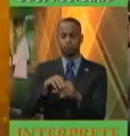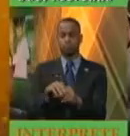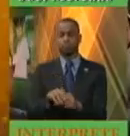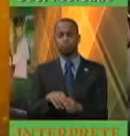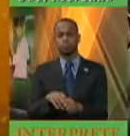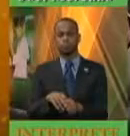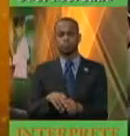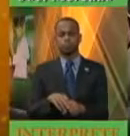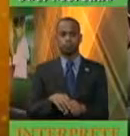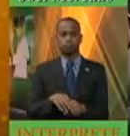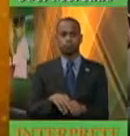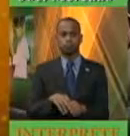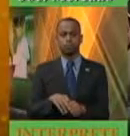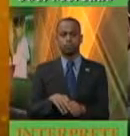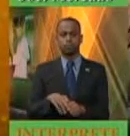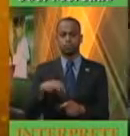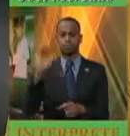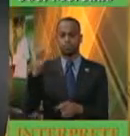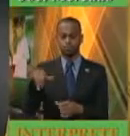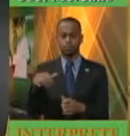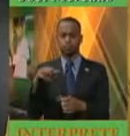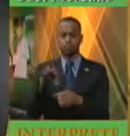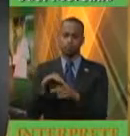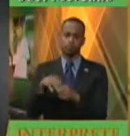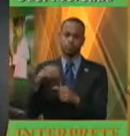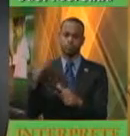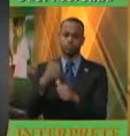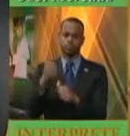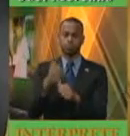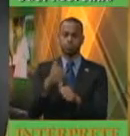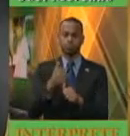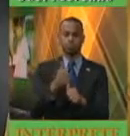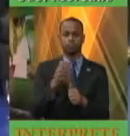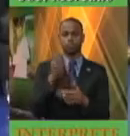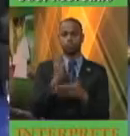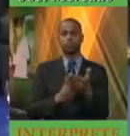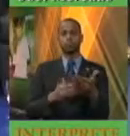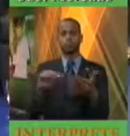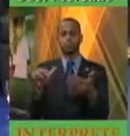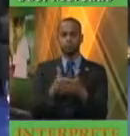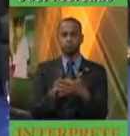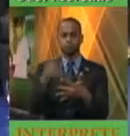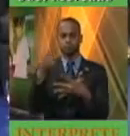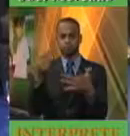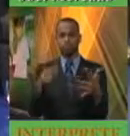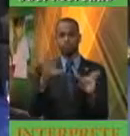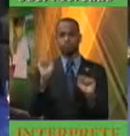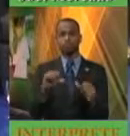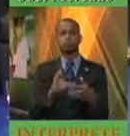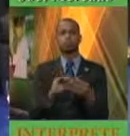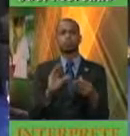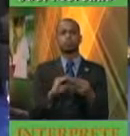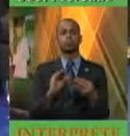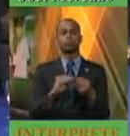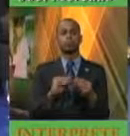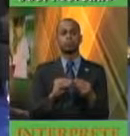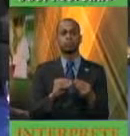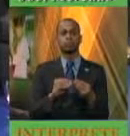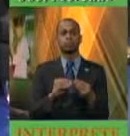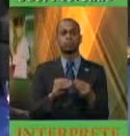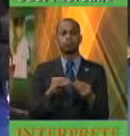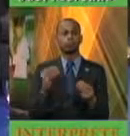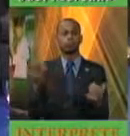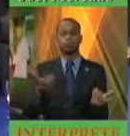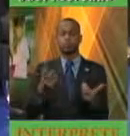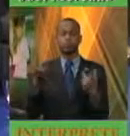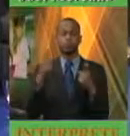decían, ¿era ese? Sí, el voto asistido. Hay algunas cosas nuevas de las que se puede hablar, José Ramón, ¿verdad? Sí, sí.